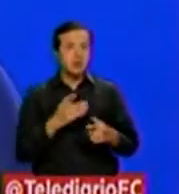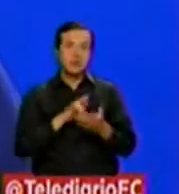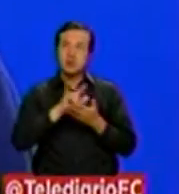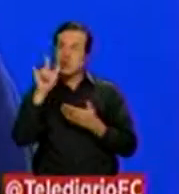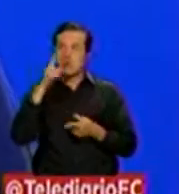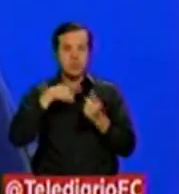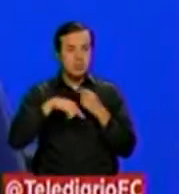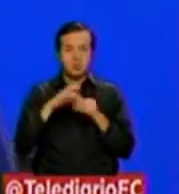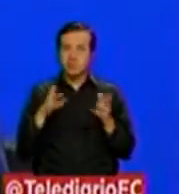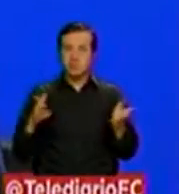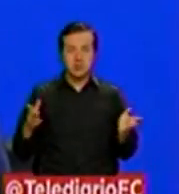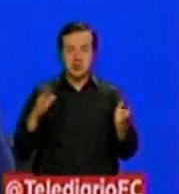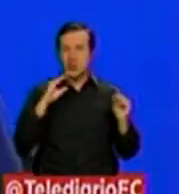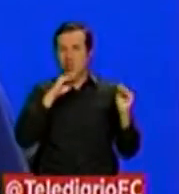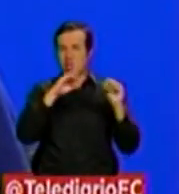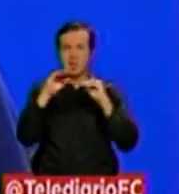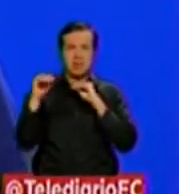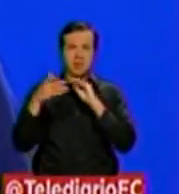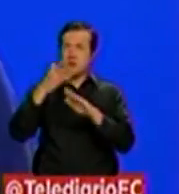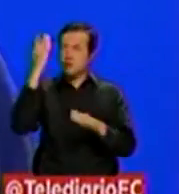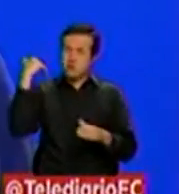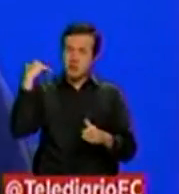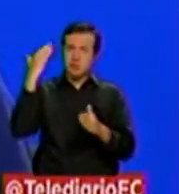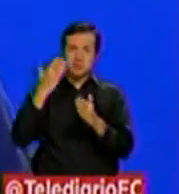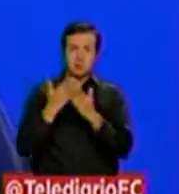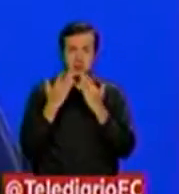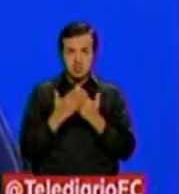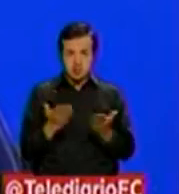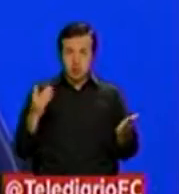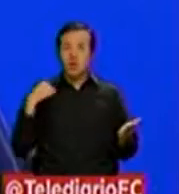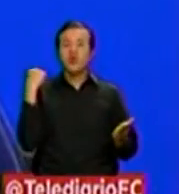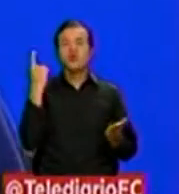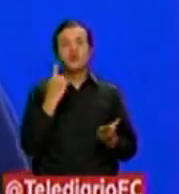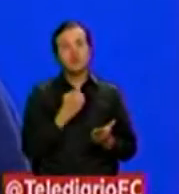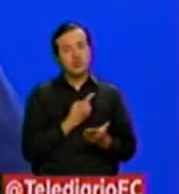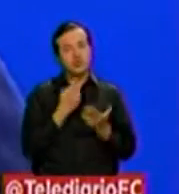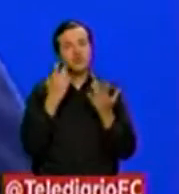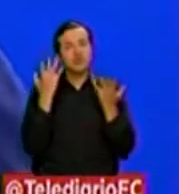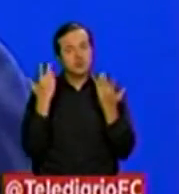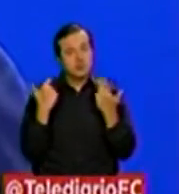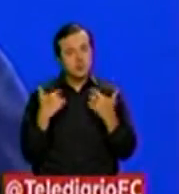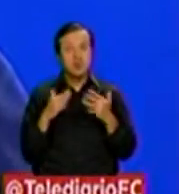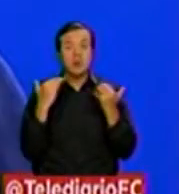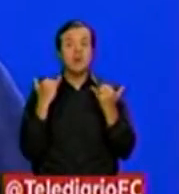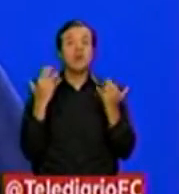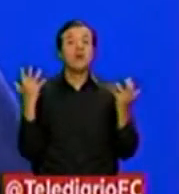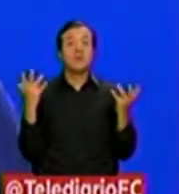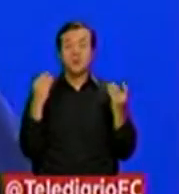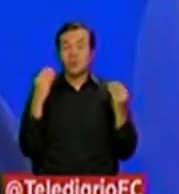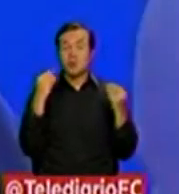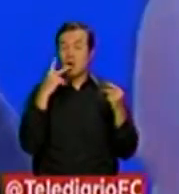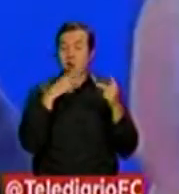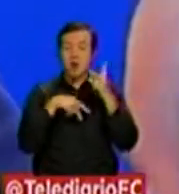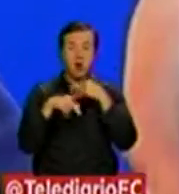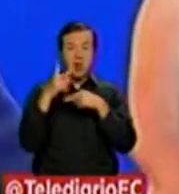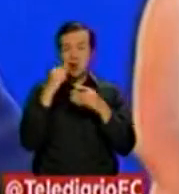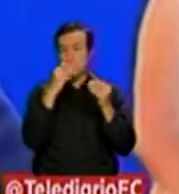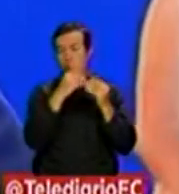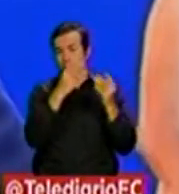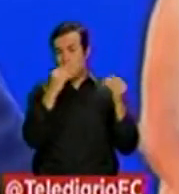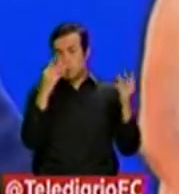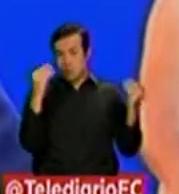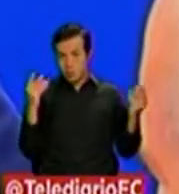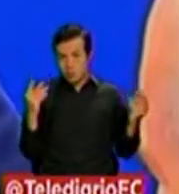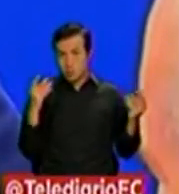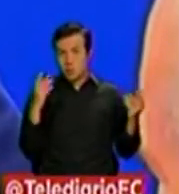que no vuelve. Desde que yo llegué y desde antes. Vea, nosotros nos enfrentamos a una sarta de mentirosos. Claro, el fin